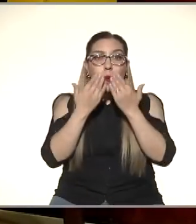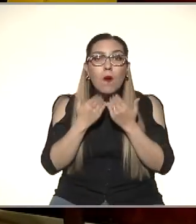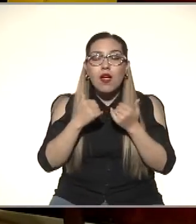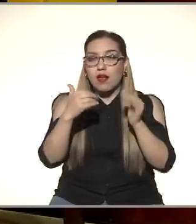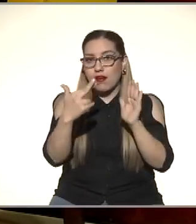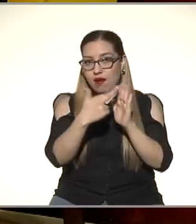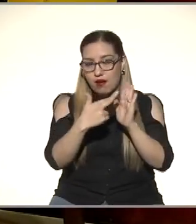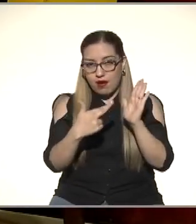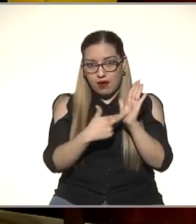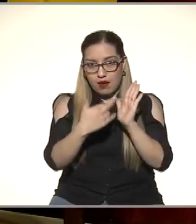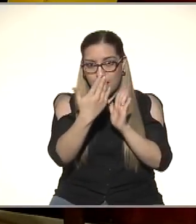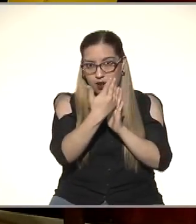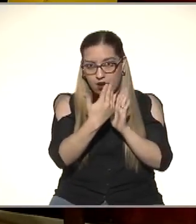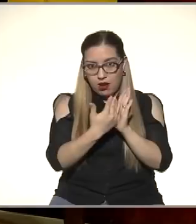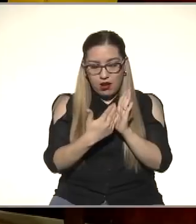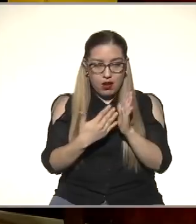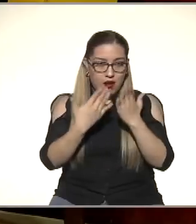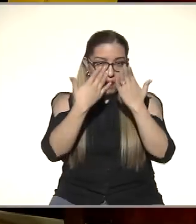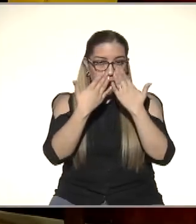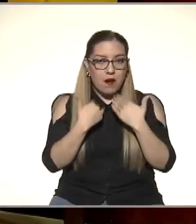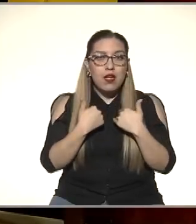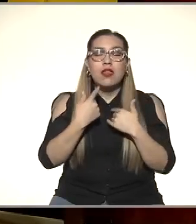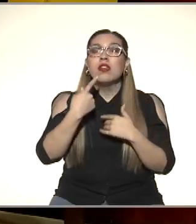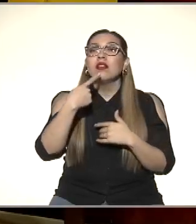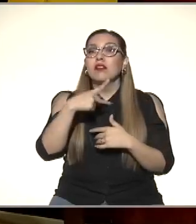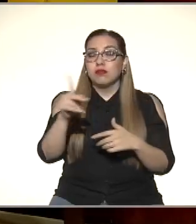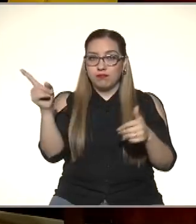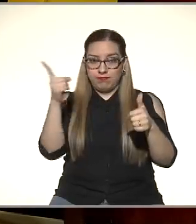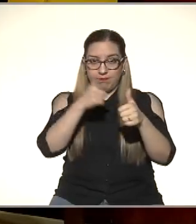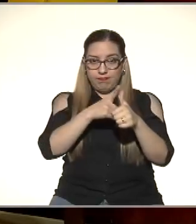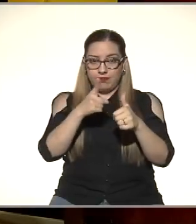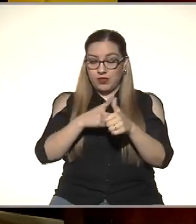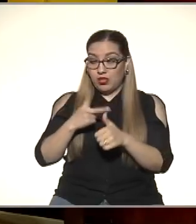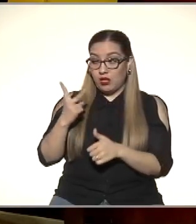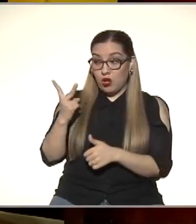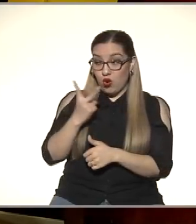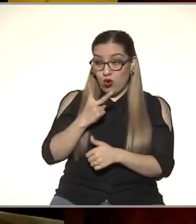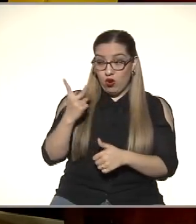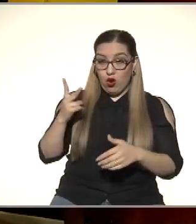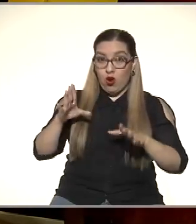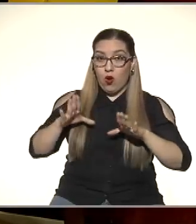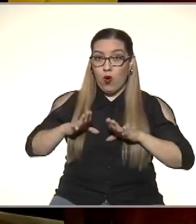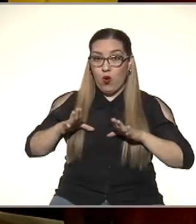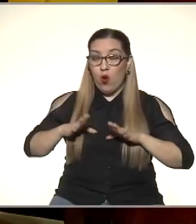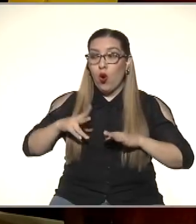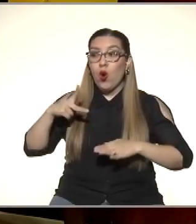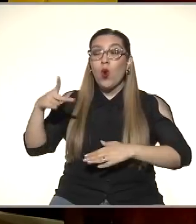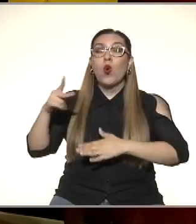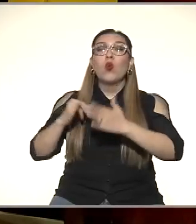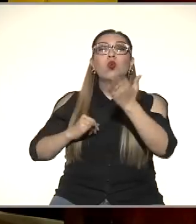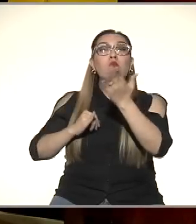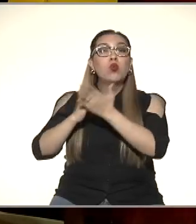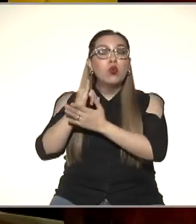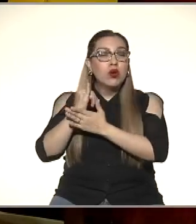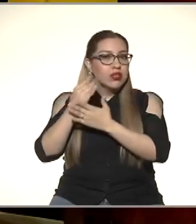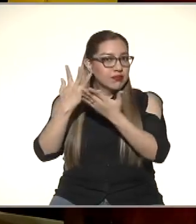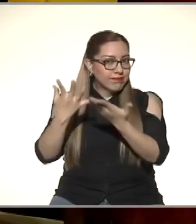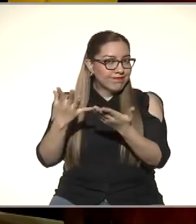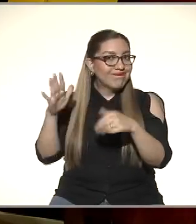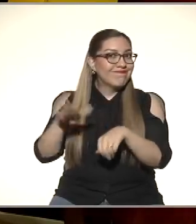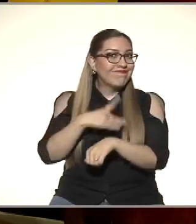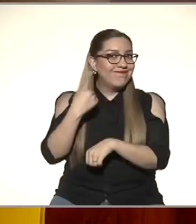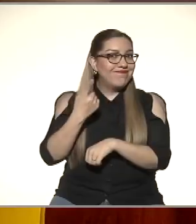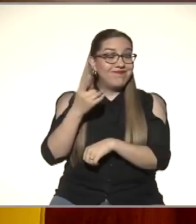¿no? Yo creo que lo primero es una decisión de la pareja, justamente por lo que tú decías. Porque si la